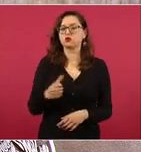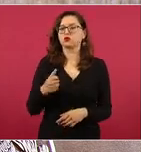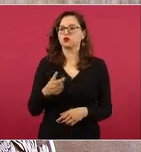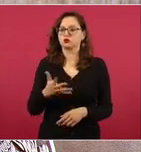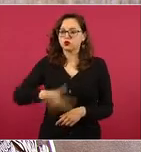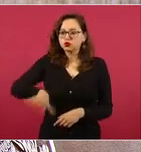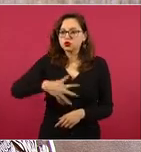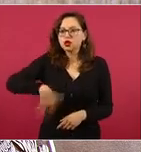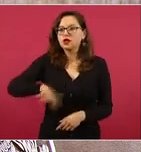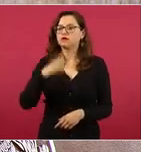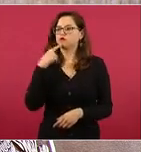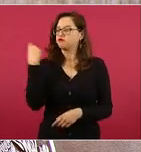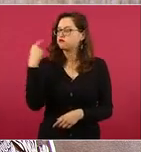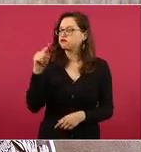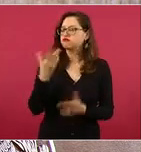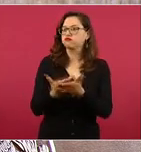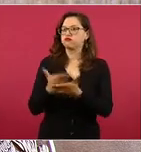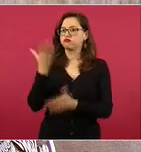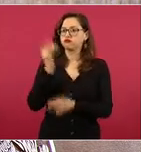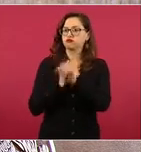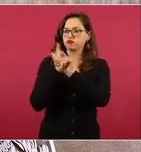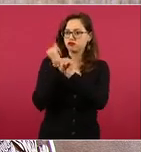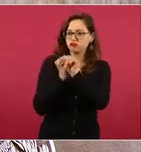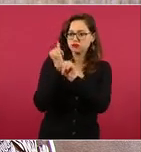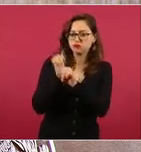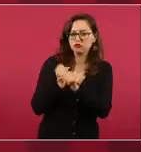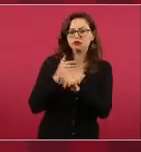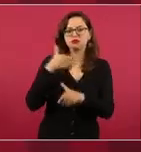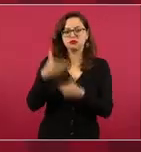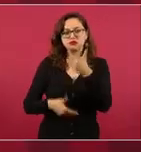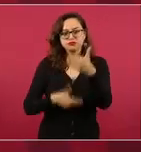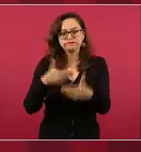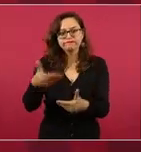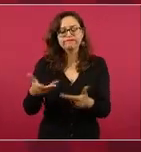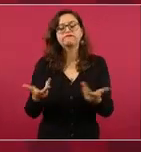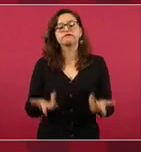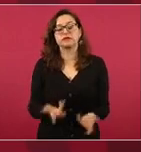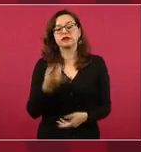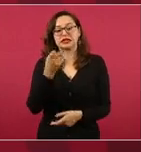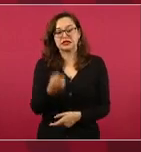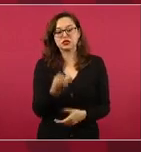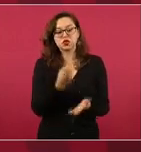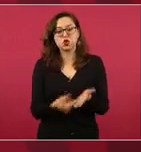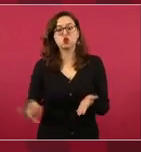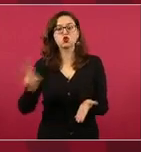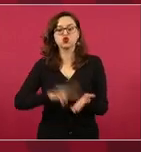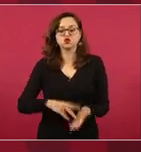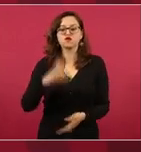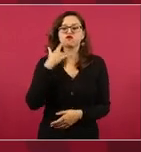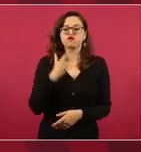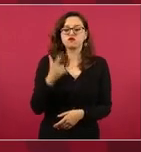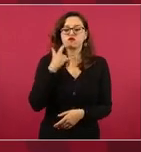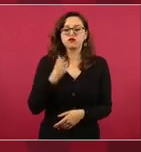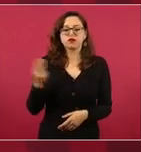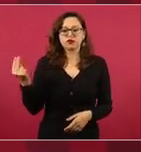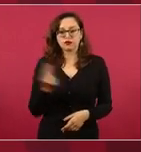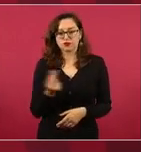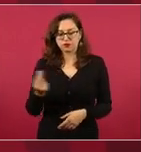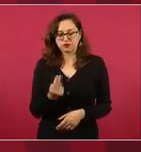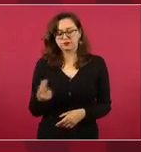pues emprender un esfuerzo extraordinario. Así es que hicimos una